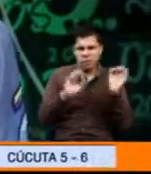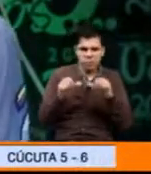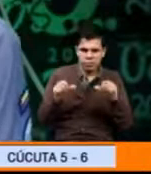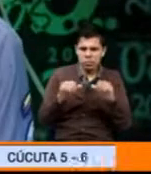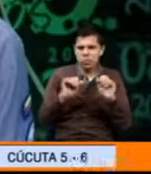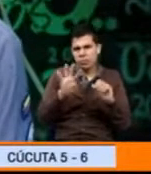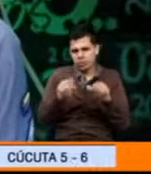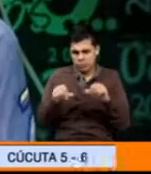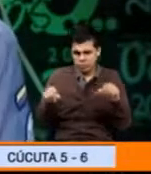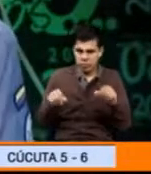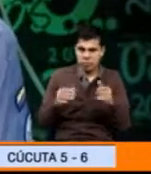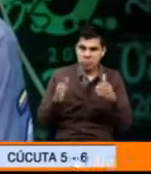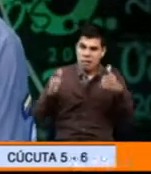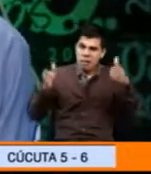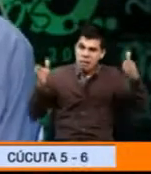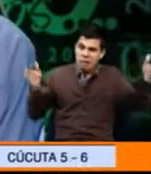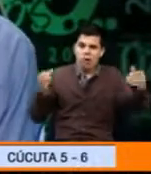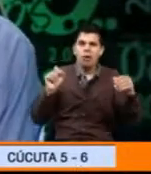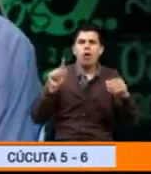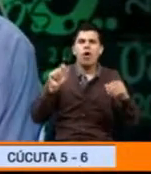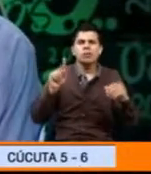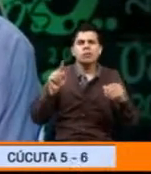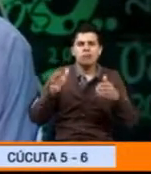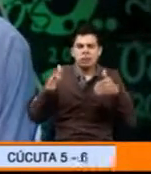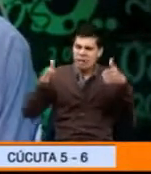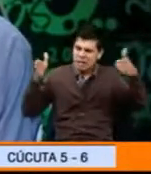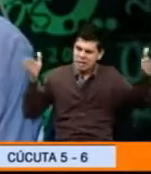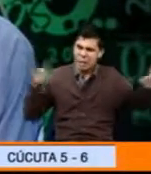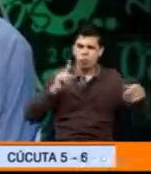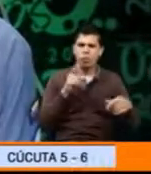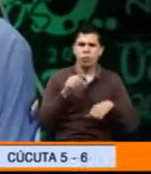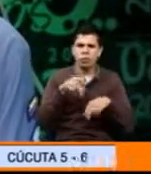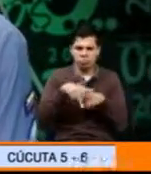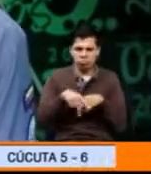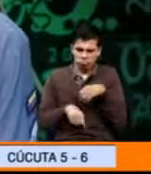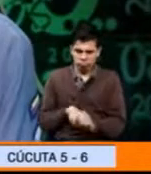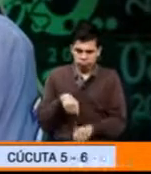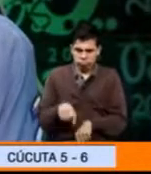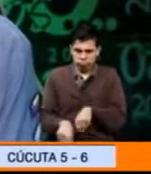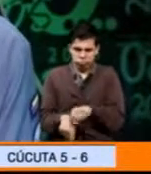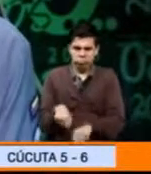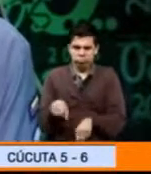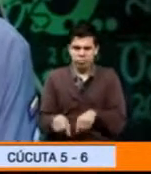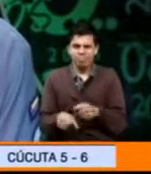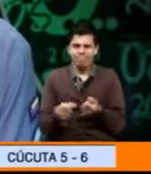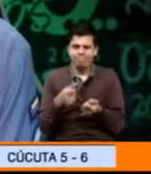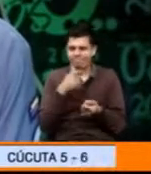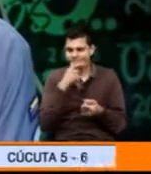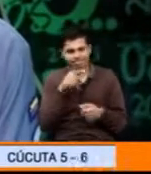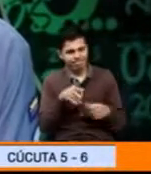metros. Con todo el impacto, por todo el tema de pisoteo de caballos, el ramoteo, la entidad decidió